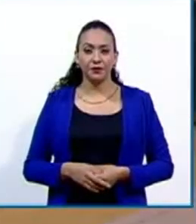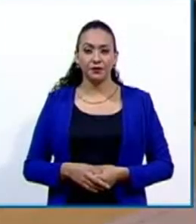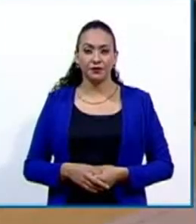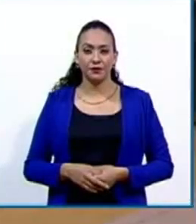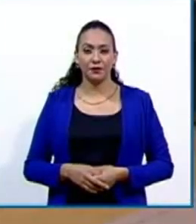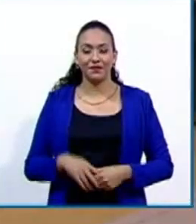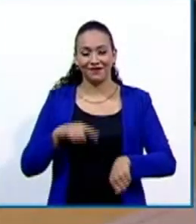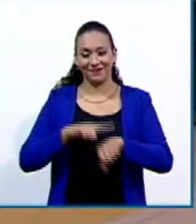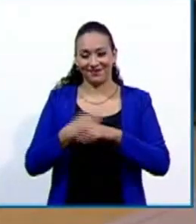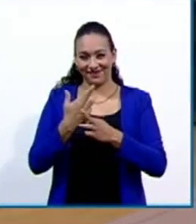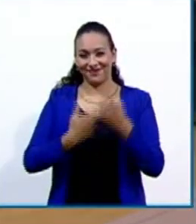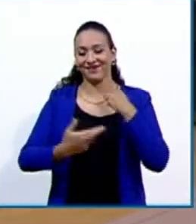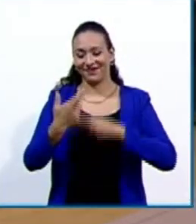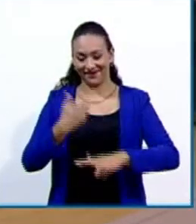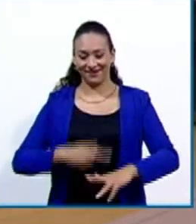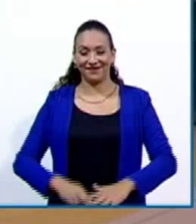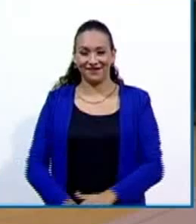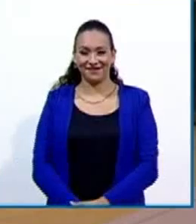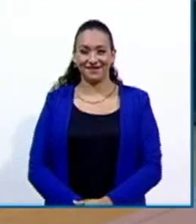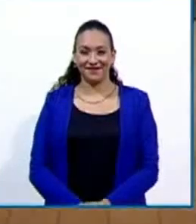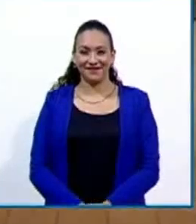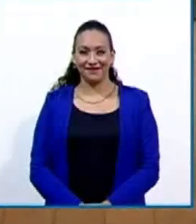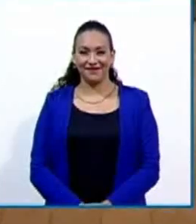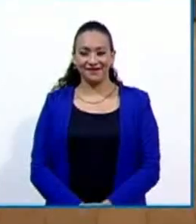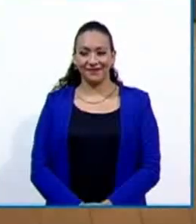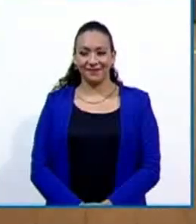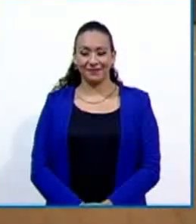Hacemos una breve pausa y continuamos con más información.